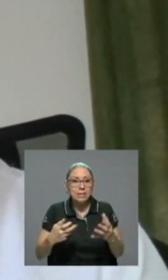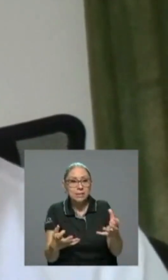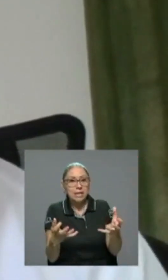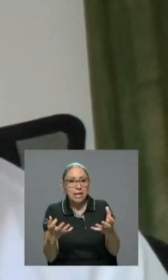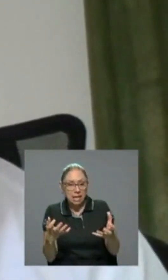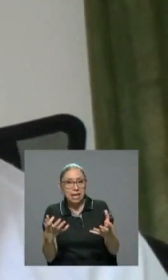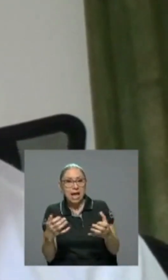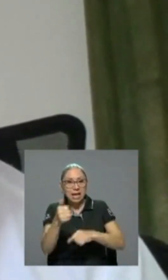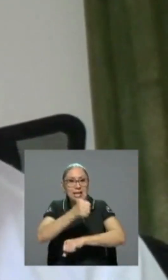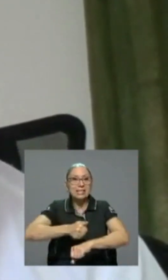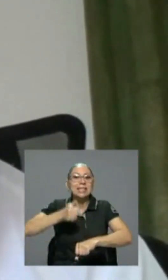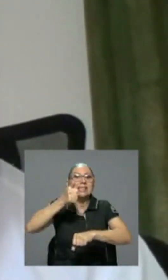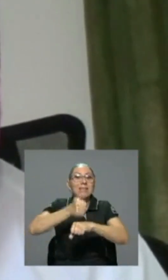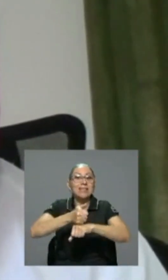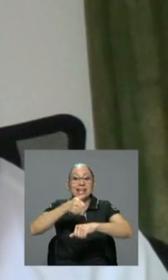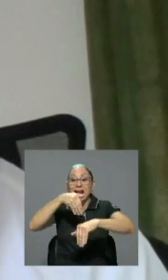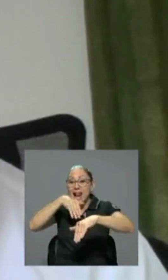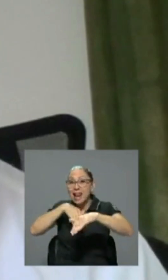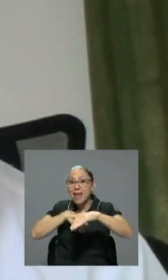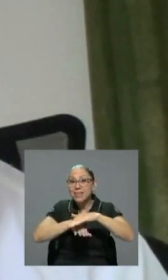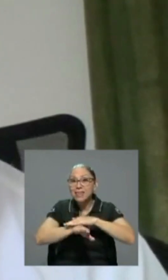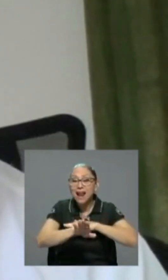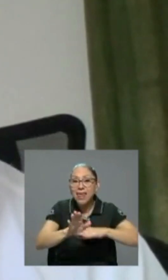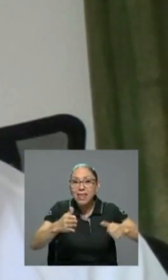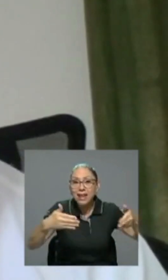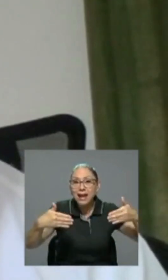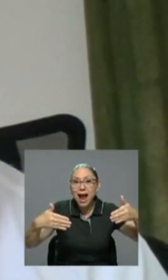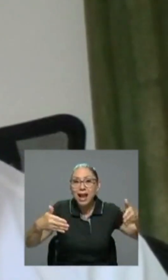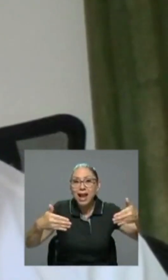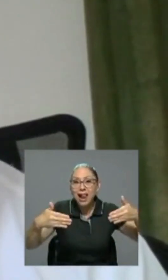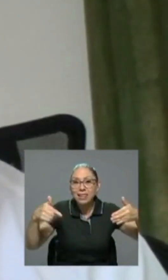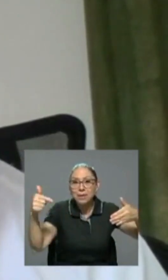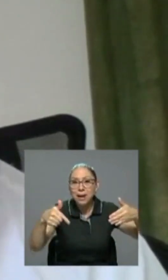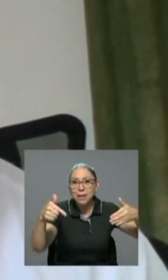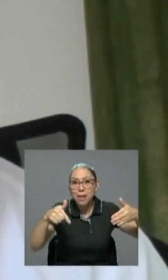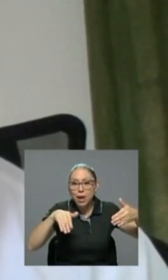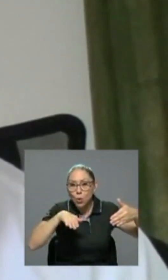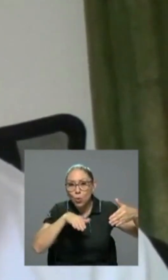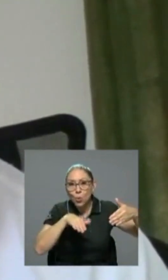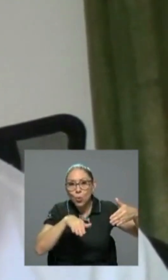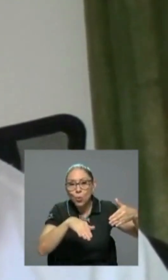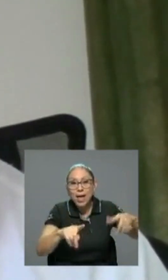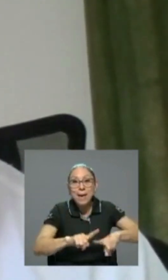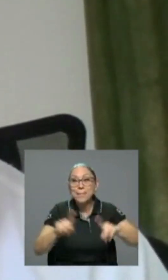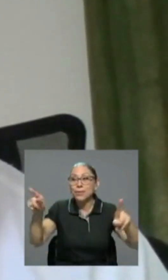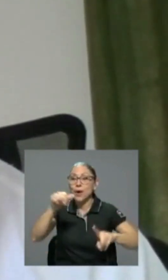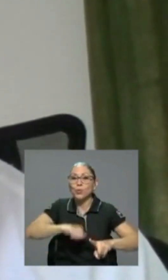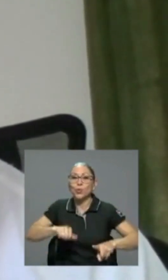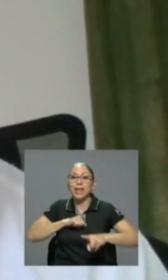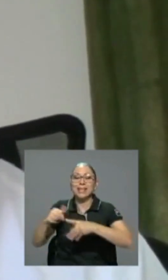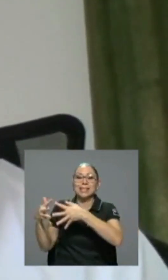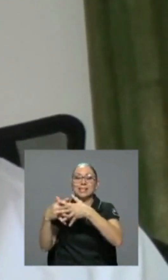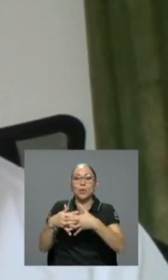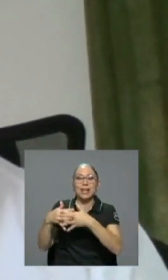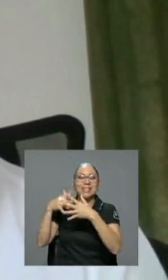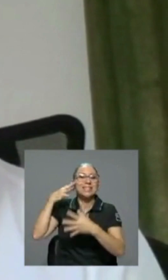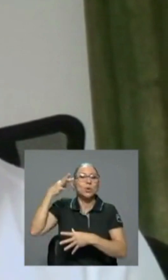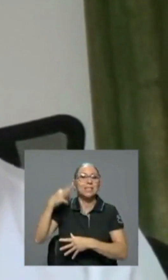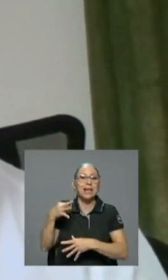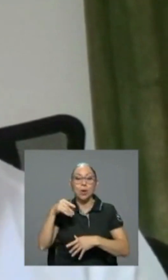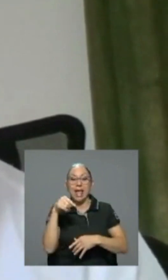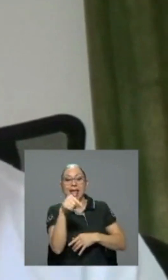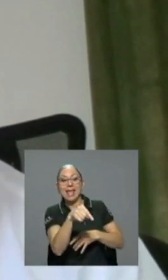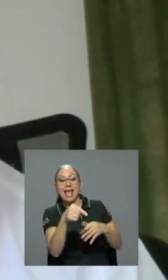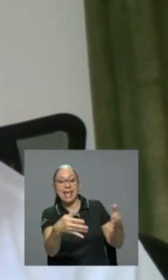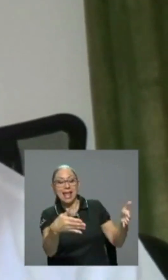a la entrada del canal de Panamá. Sin embargo, las autoridades estadounidenses consideraron que ese espacio no era